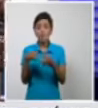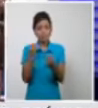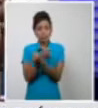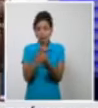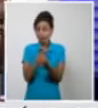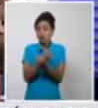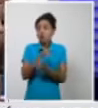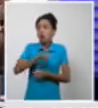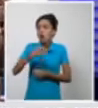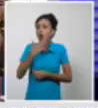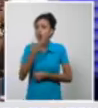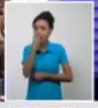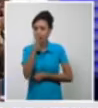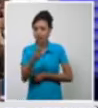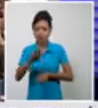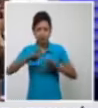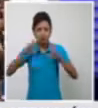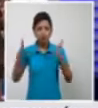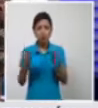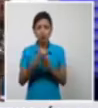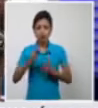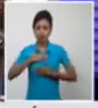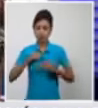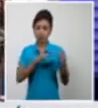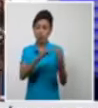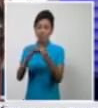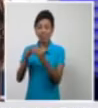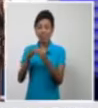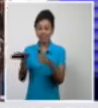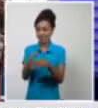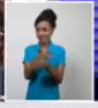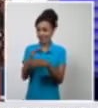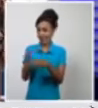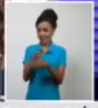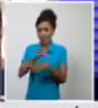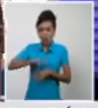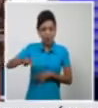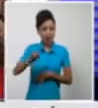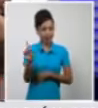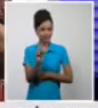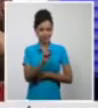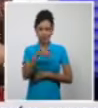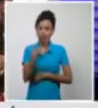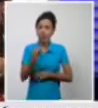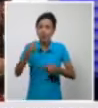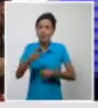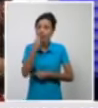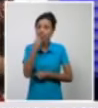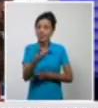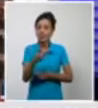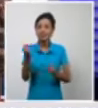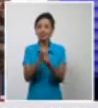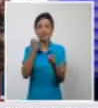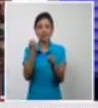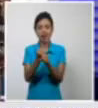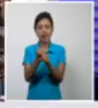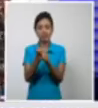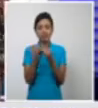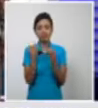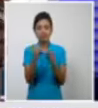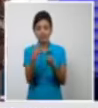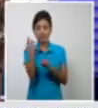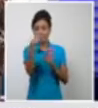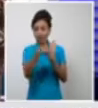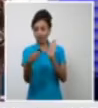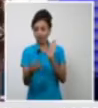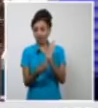Todas nuestras comunidades en Cuba no son iguales, nosotros tenemos que atender y trabajar con esas diferenciaciones, y eso es una alerta que